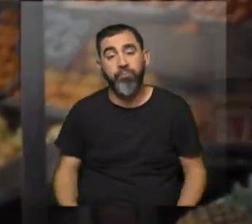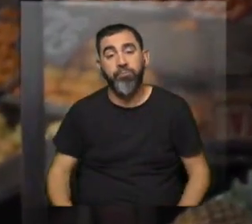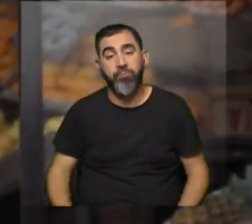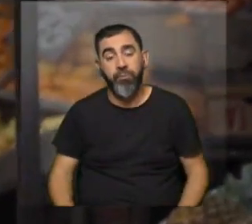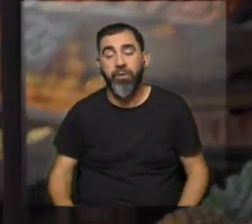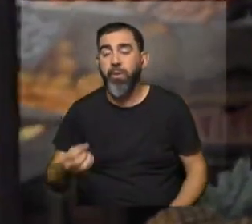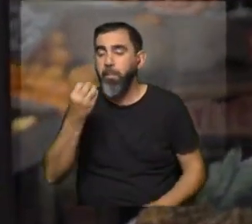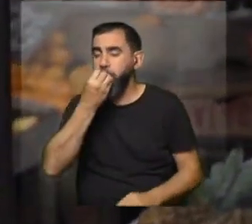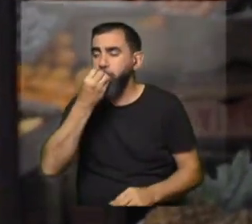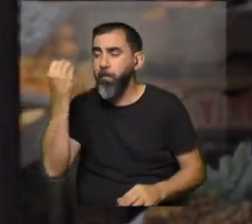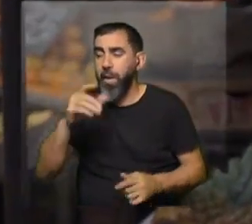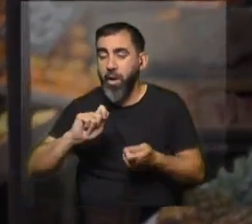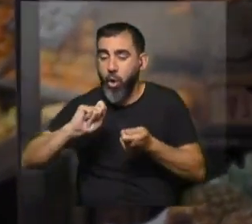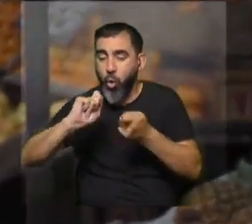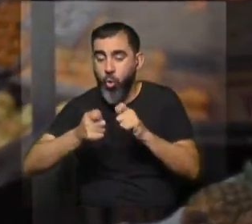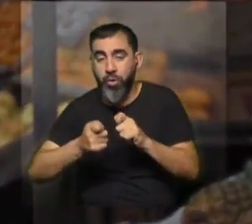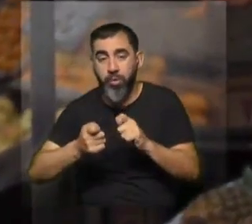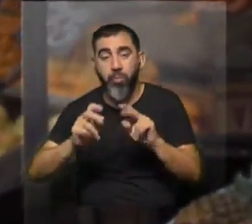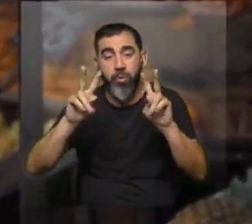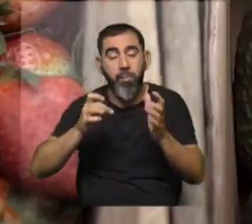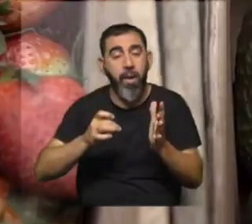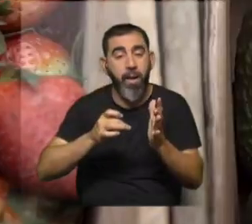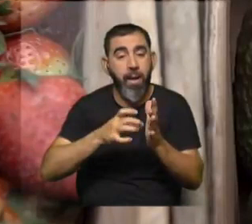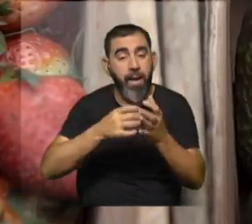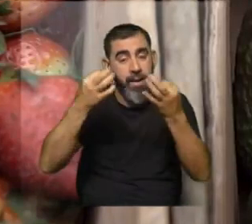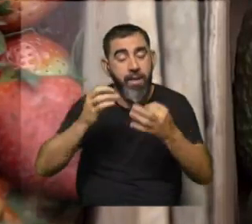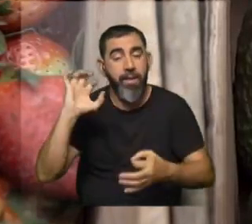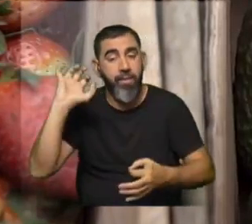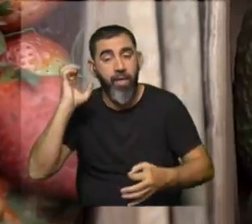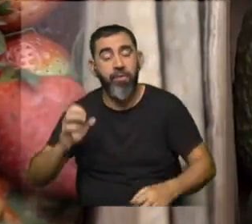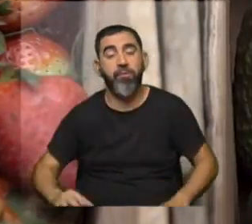ido mejorando esa variedad por temas de calidad de fruta.